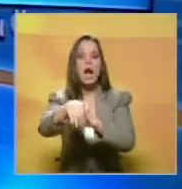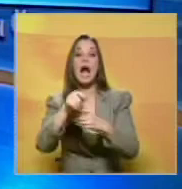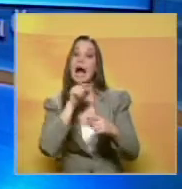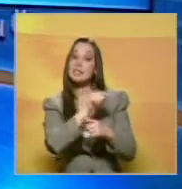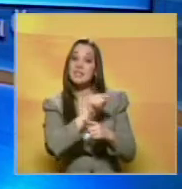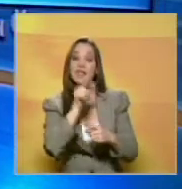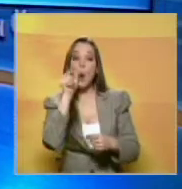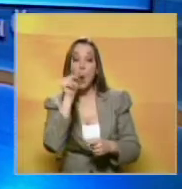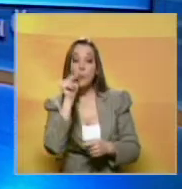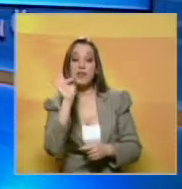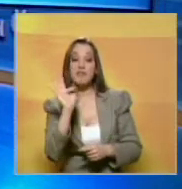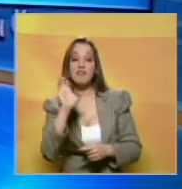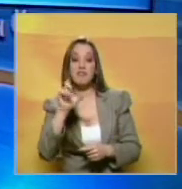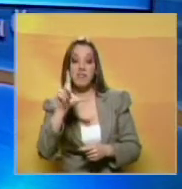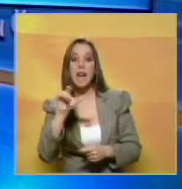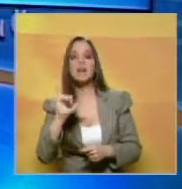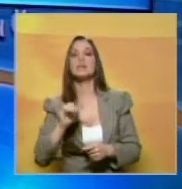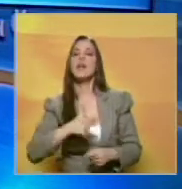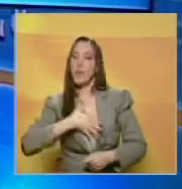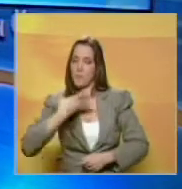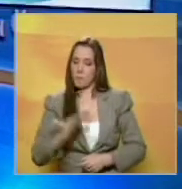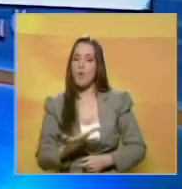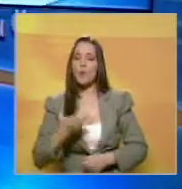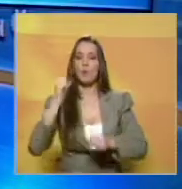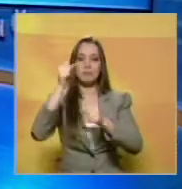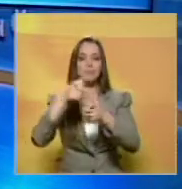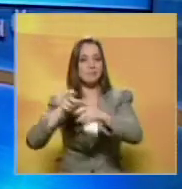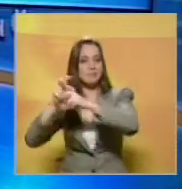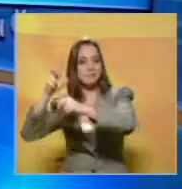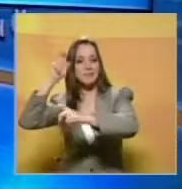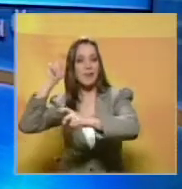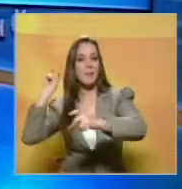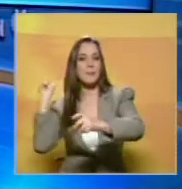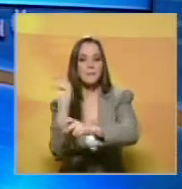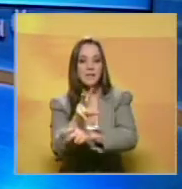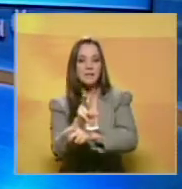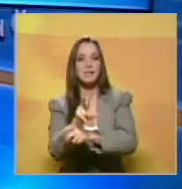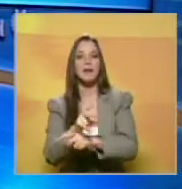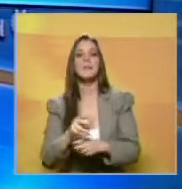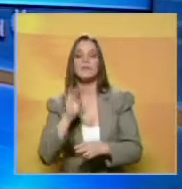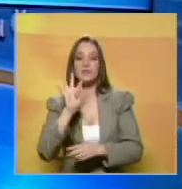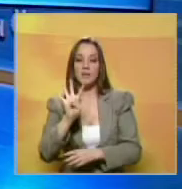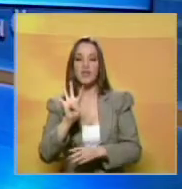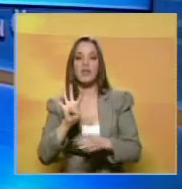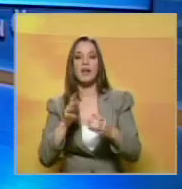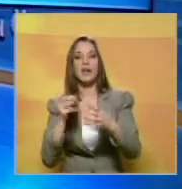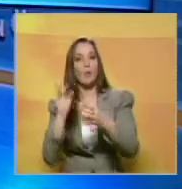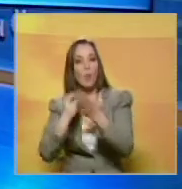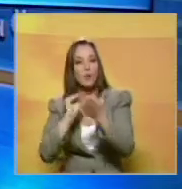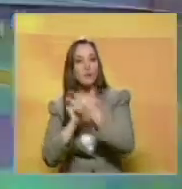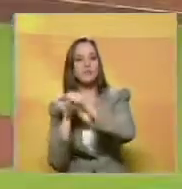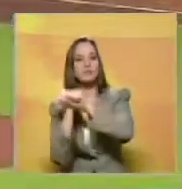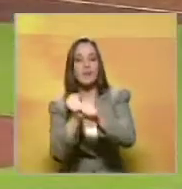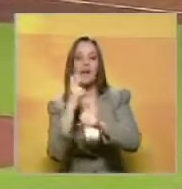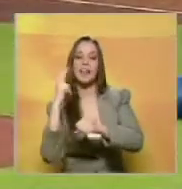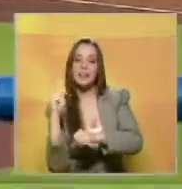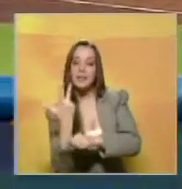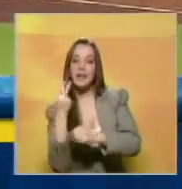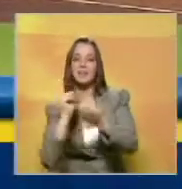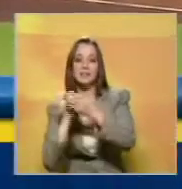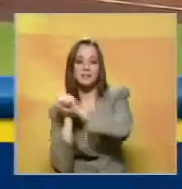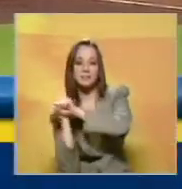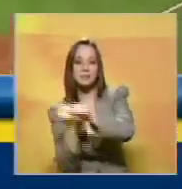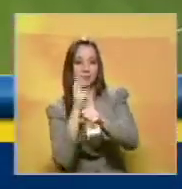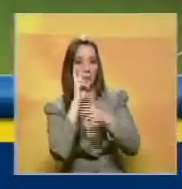Hernández consiguió su cuarta victoria de la temporada y Yangel Solarte se fue de 4-3 con remolcada y par de anotadas. Nos vamos a las imágenes, sexta